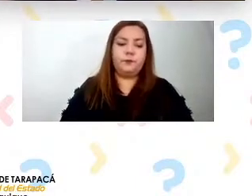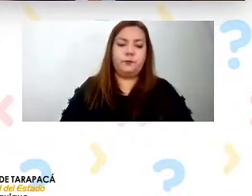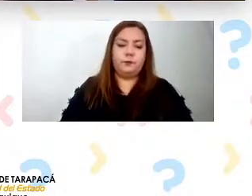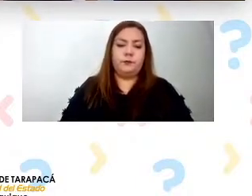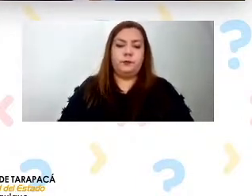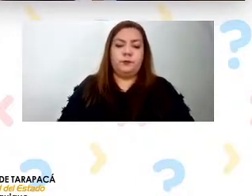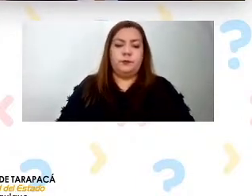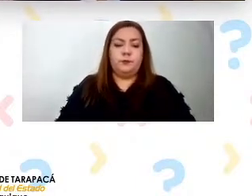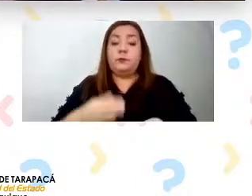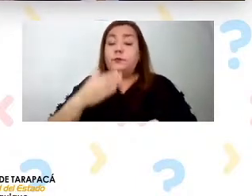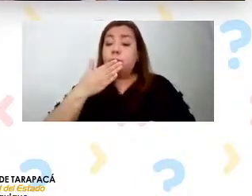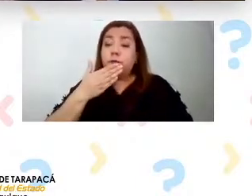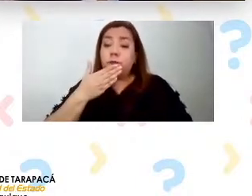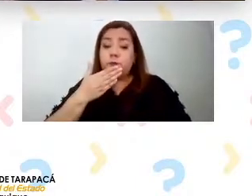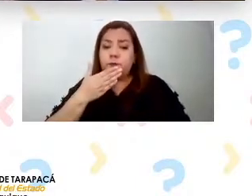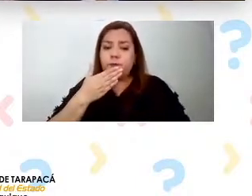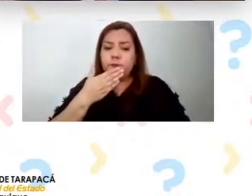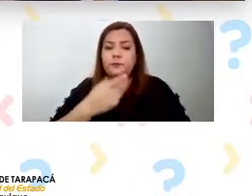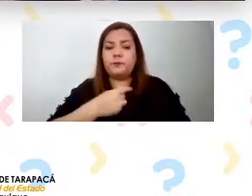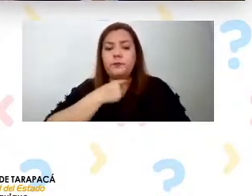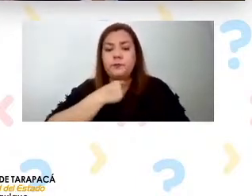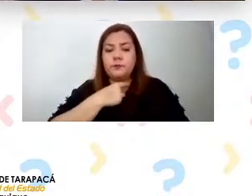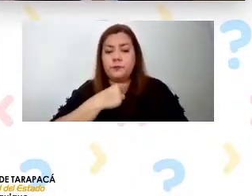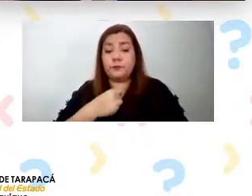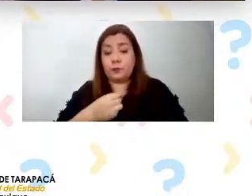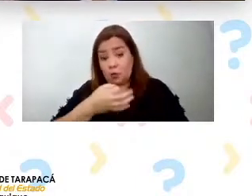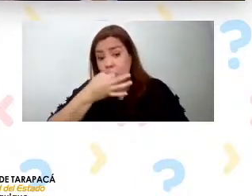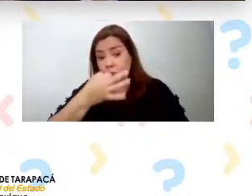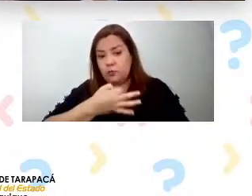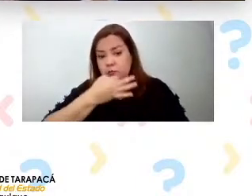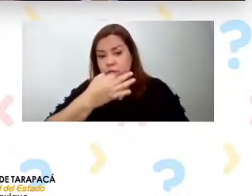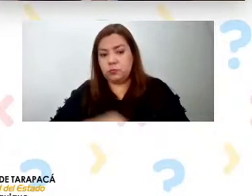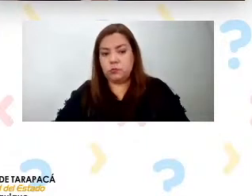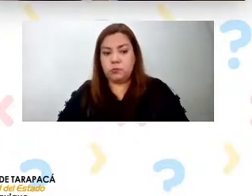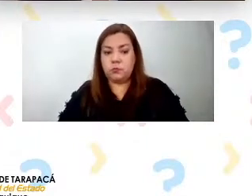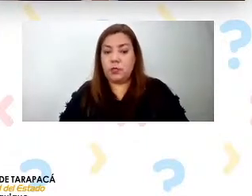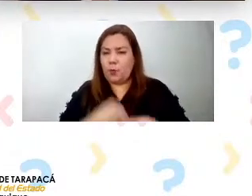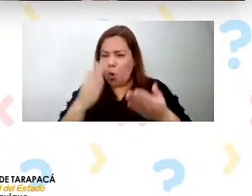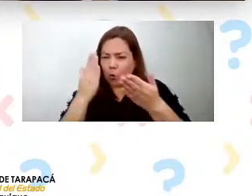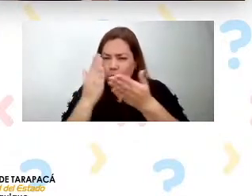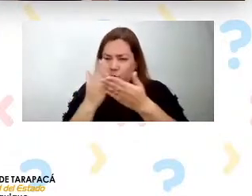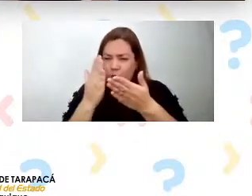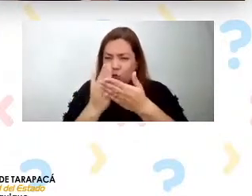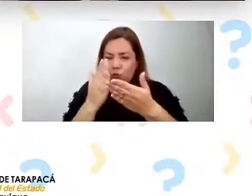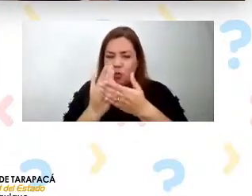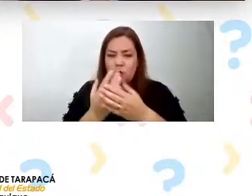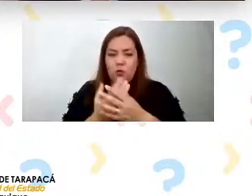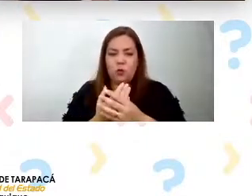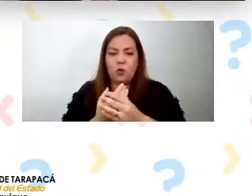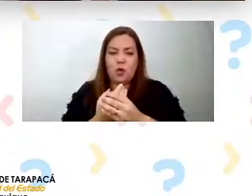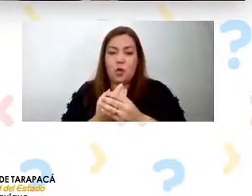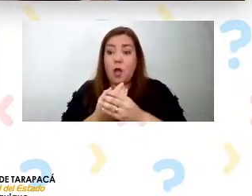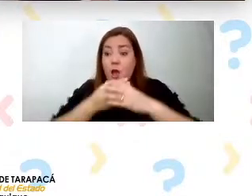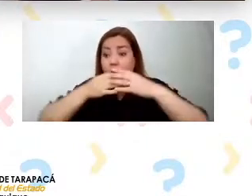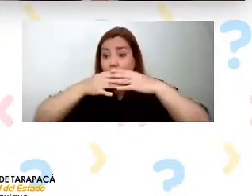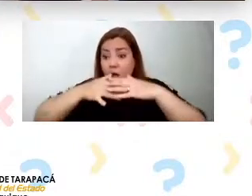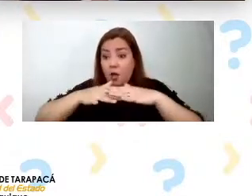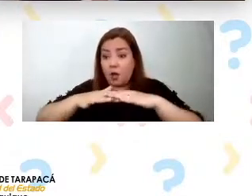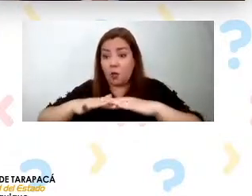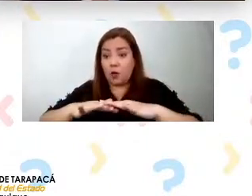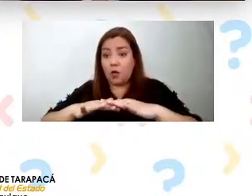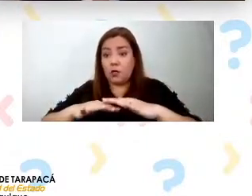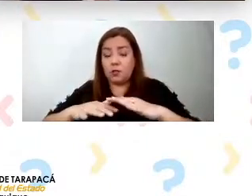También quería comentarle que hemos estudiado las aguas de